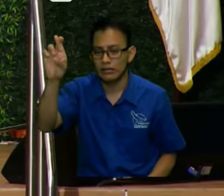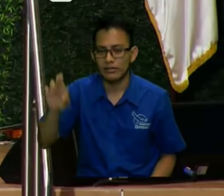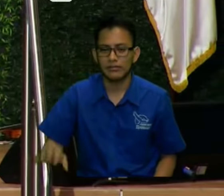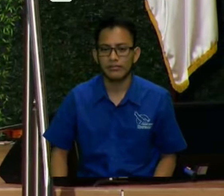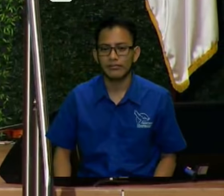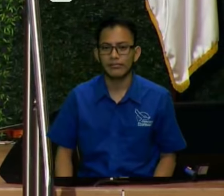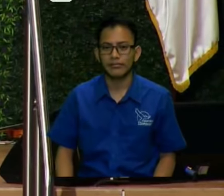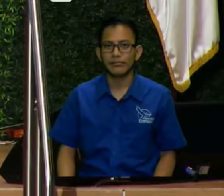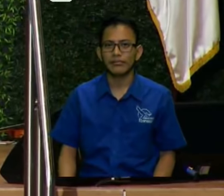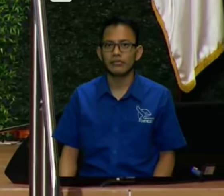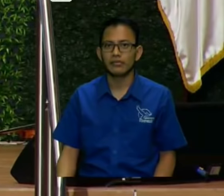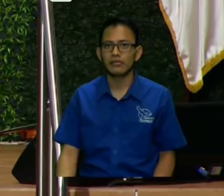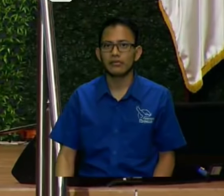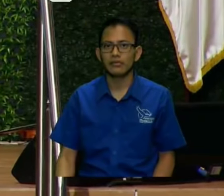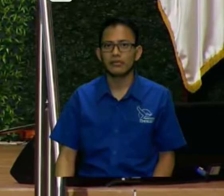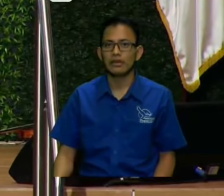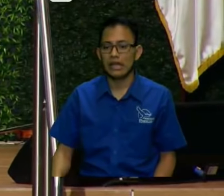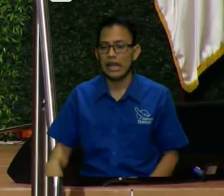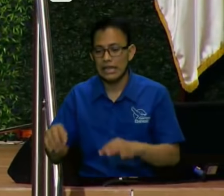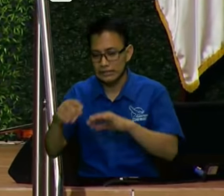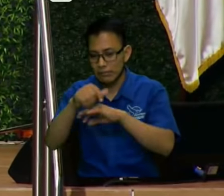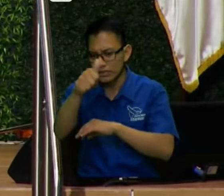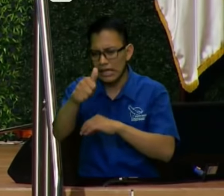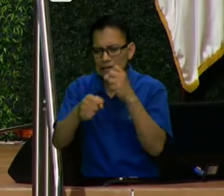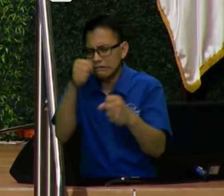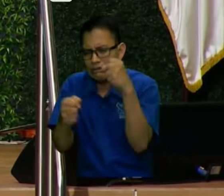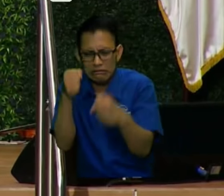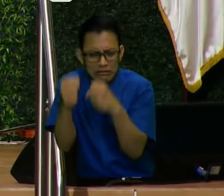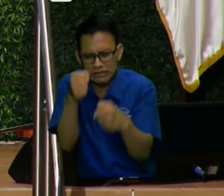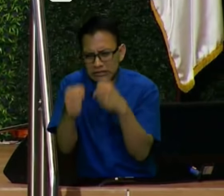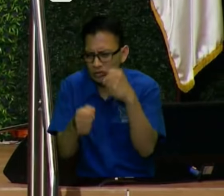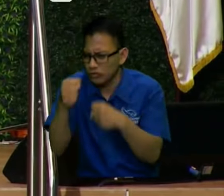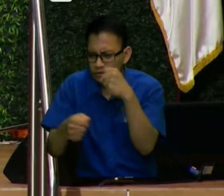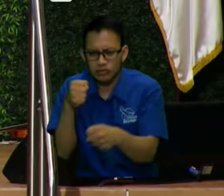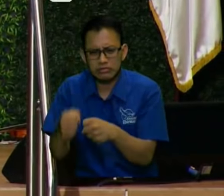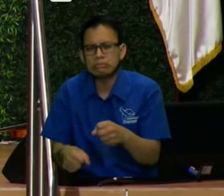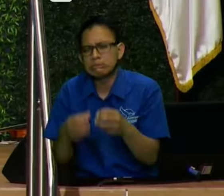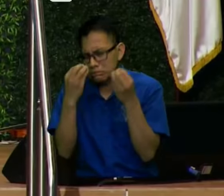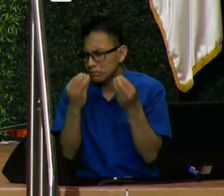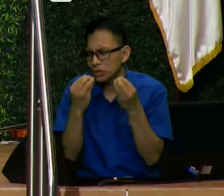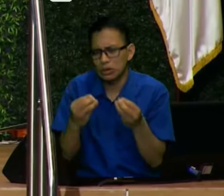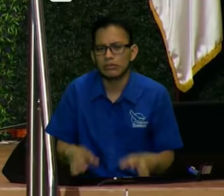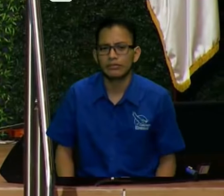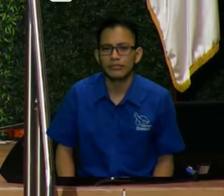correr la maratón de Nueva York. Tremenda, hermano. Gloria a Dios.